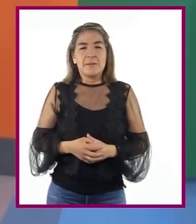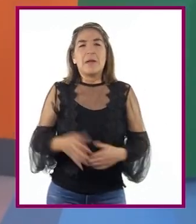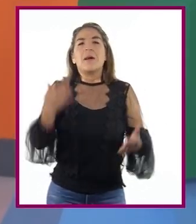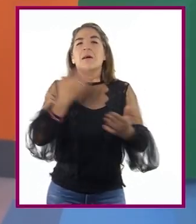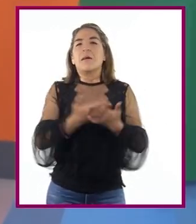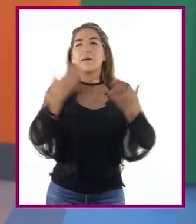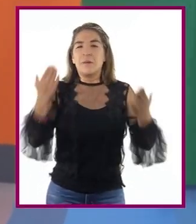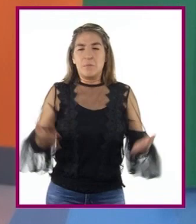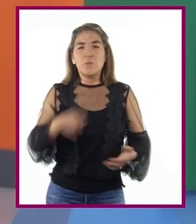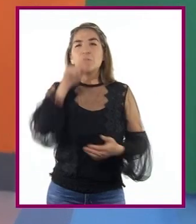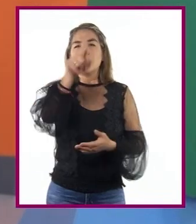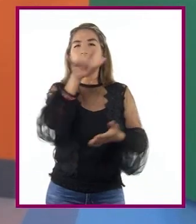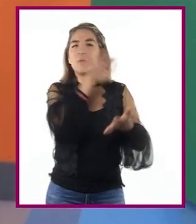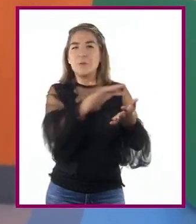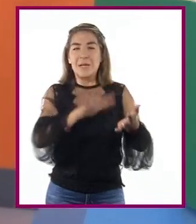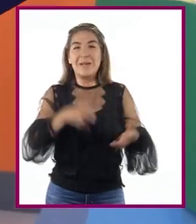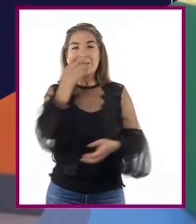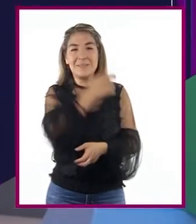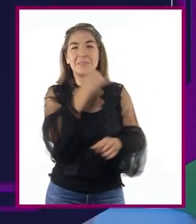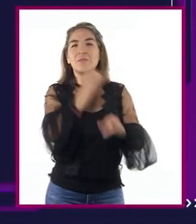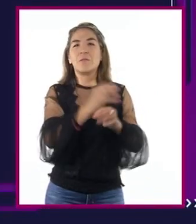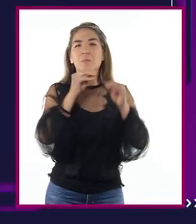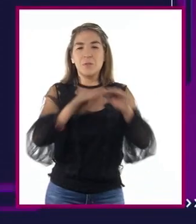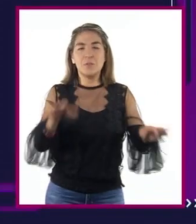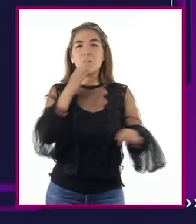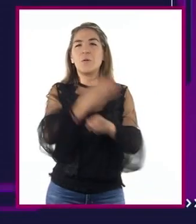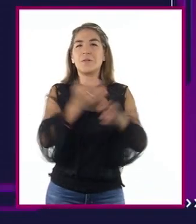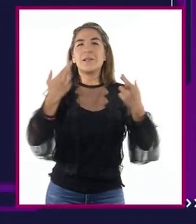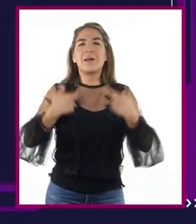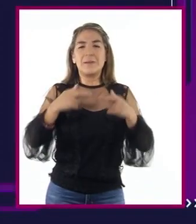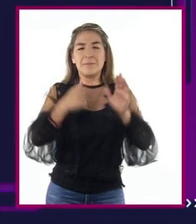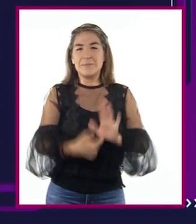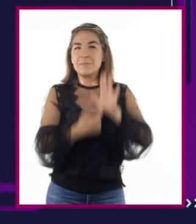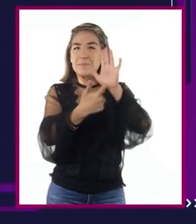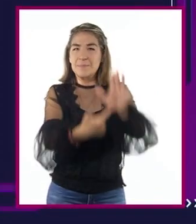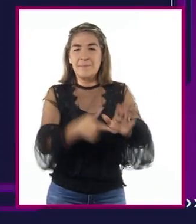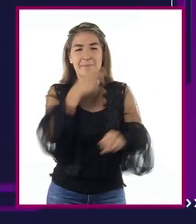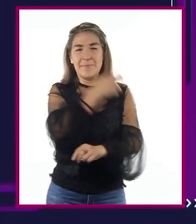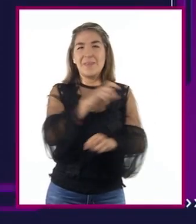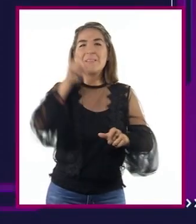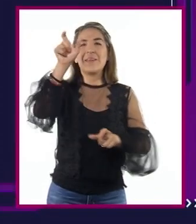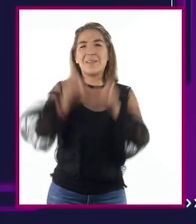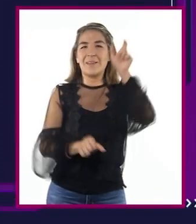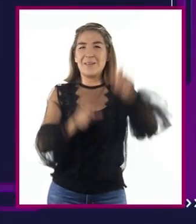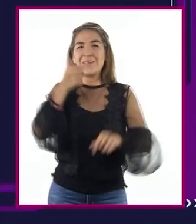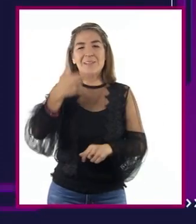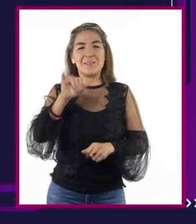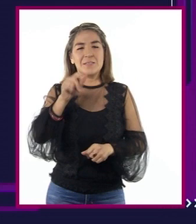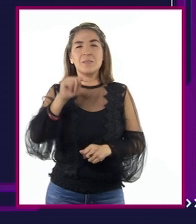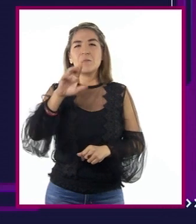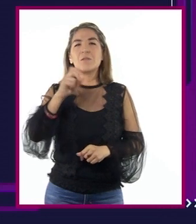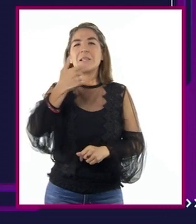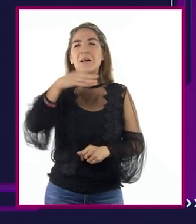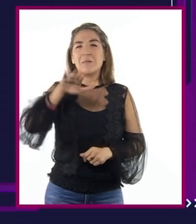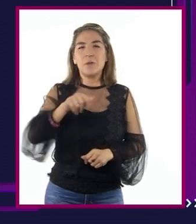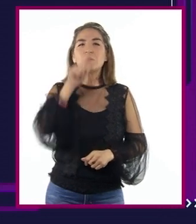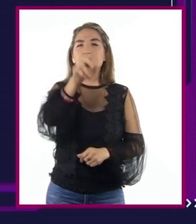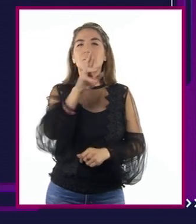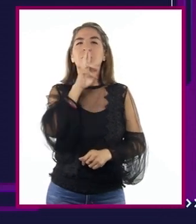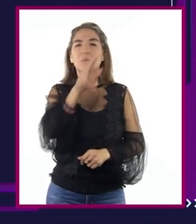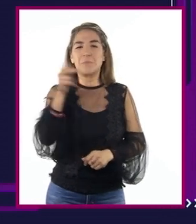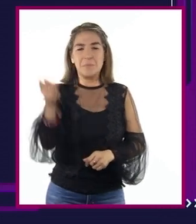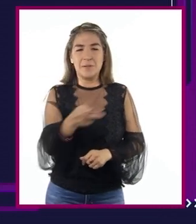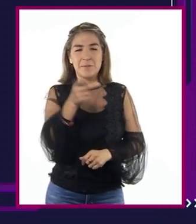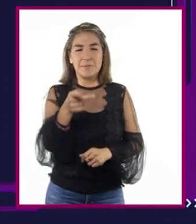Ahora, lean la información que se presenta en el siguiente histograma y contesten las